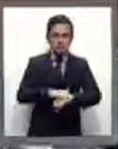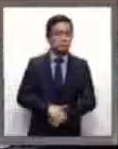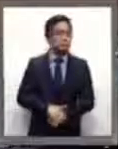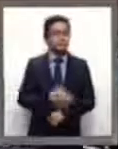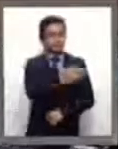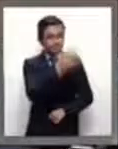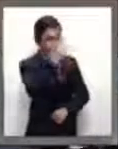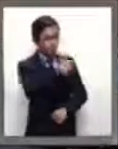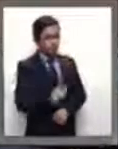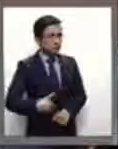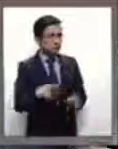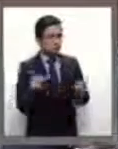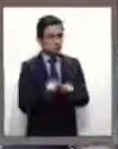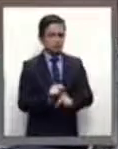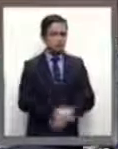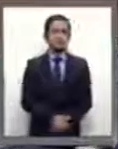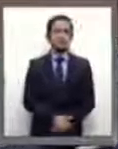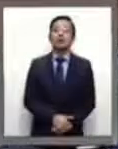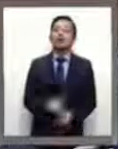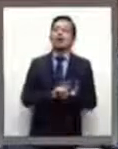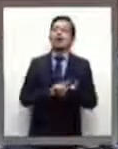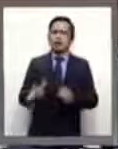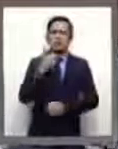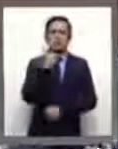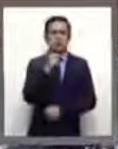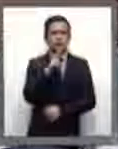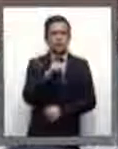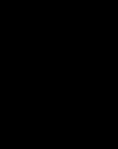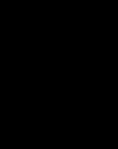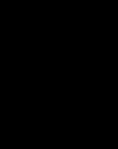señor presidente. Gracias, diputado Romero Tenorio. Consulte.